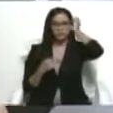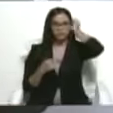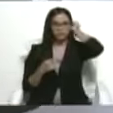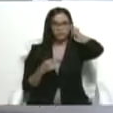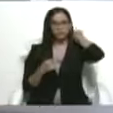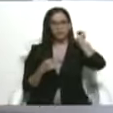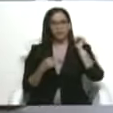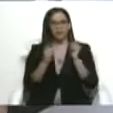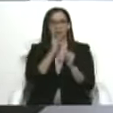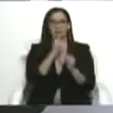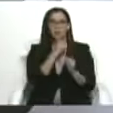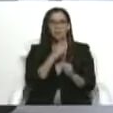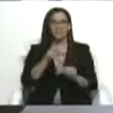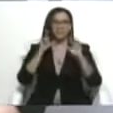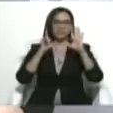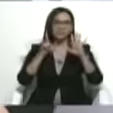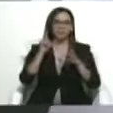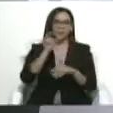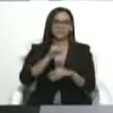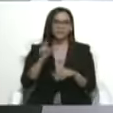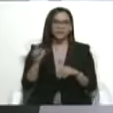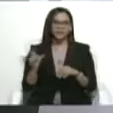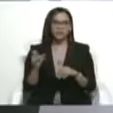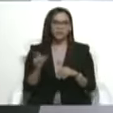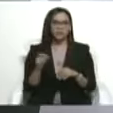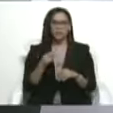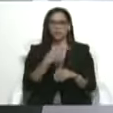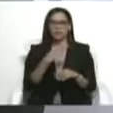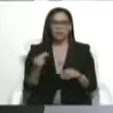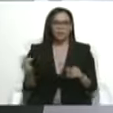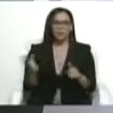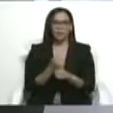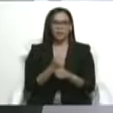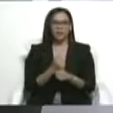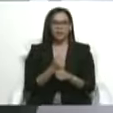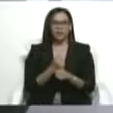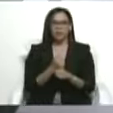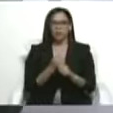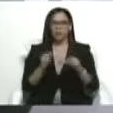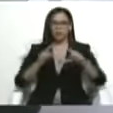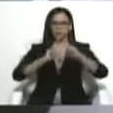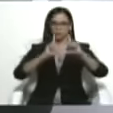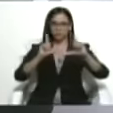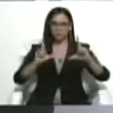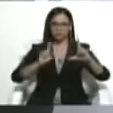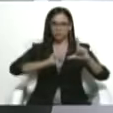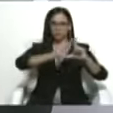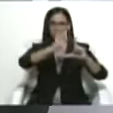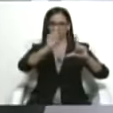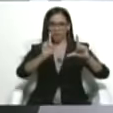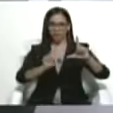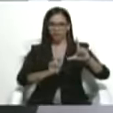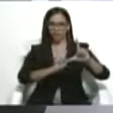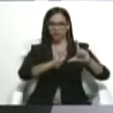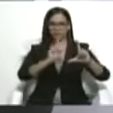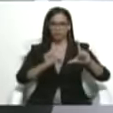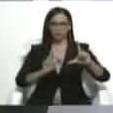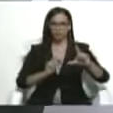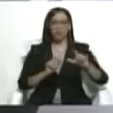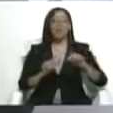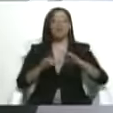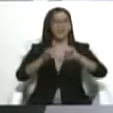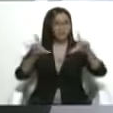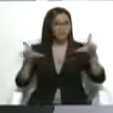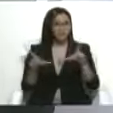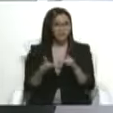el nombre de 7 personas que no aparecían inicialmente en un radar. Habló de ciudades, habló de gremios,